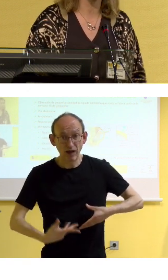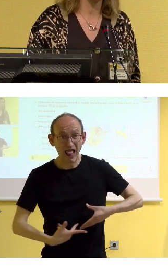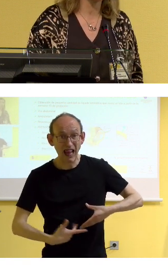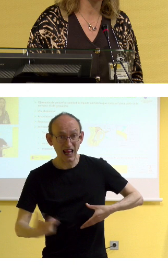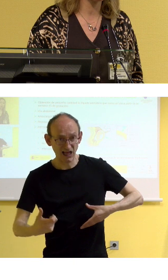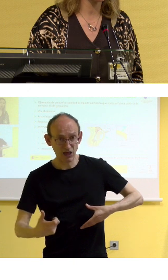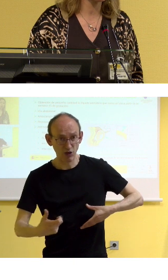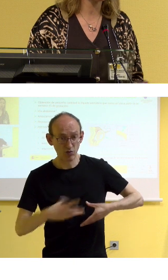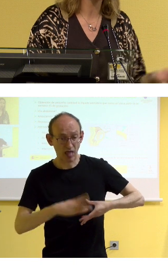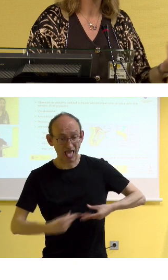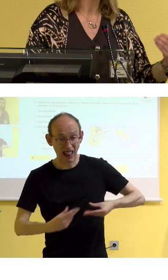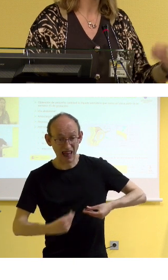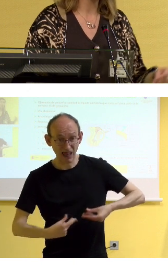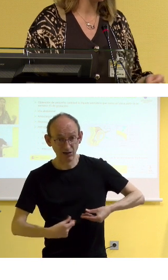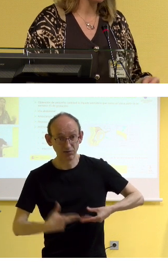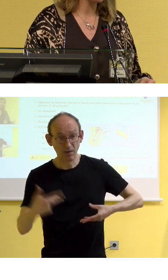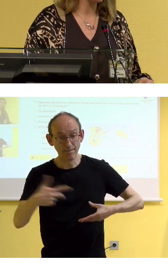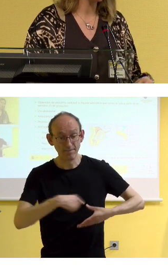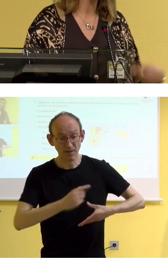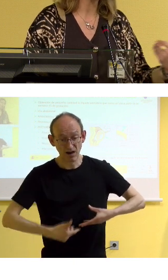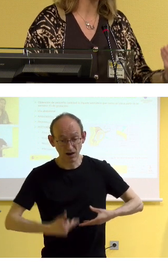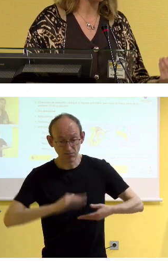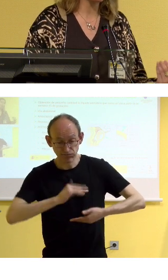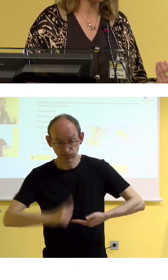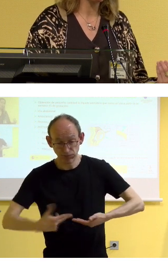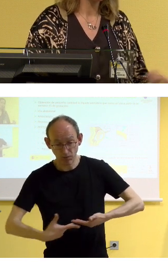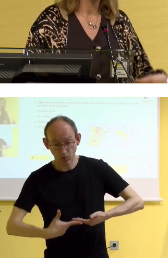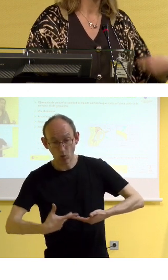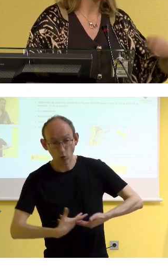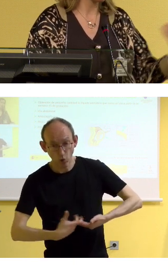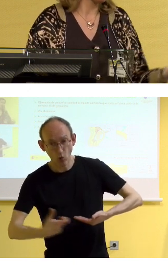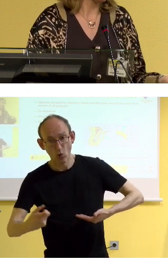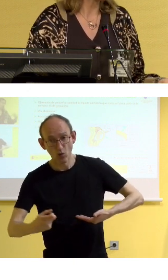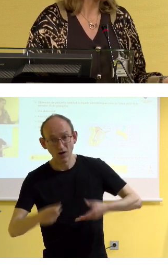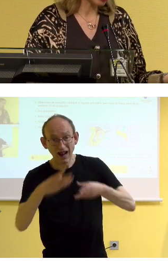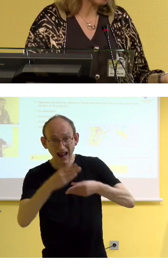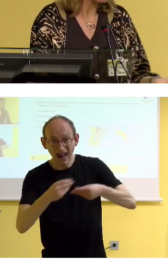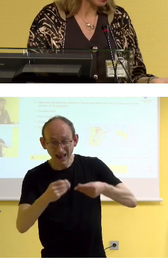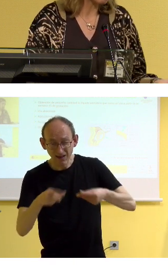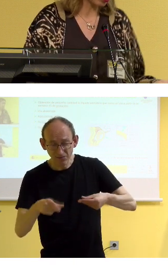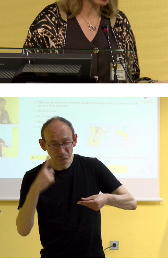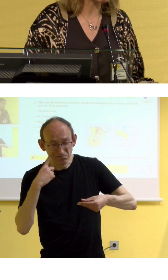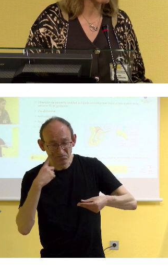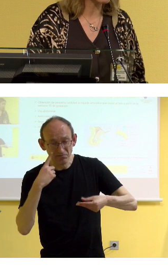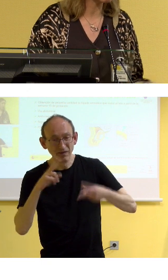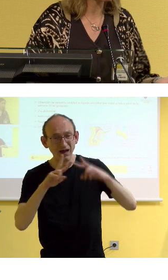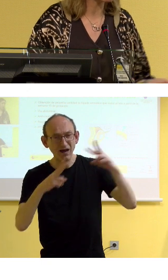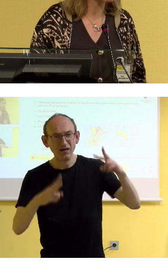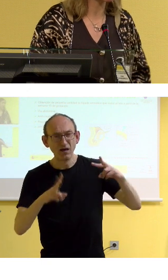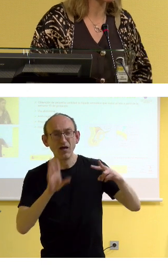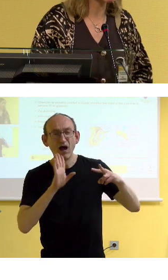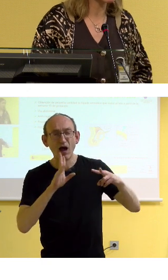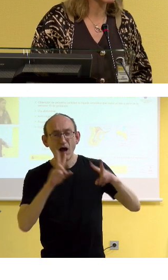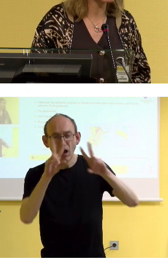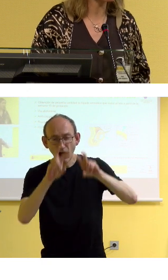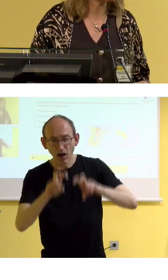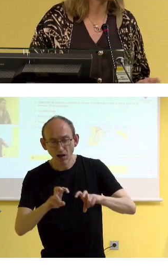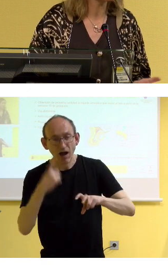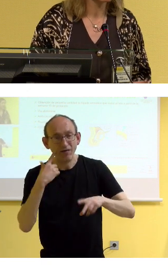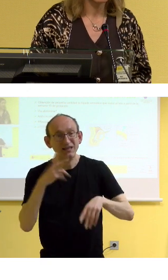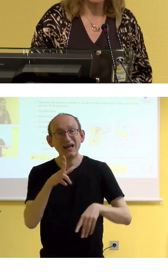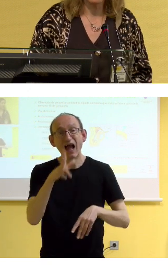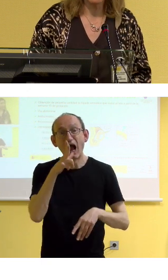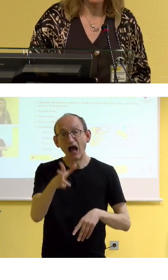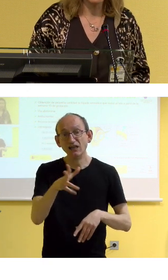se coge el líquido amniótico y en ese líquido se analiza la mutación que conocemos, ¿vale? Para ver si es portador del